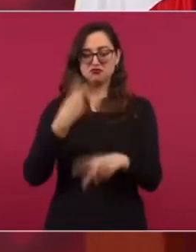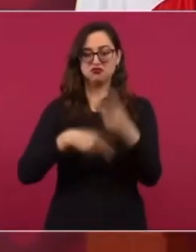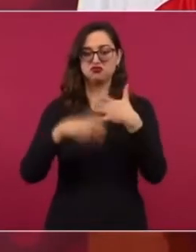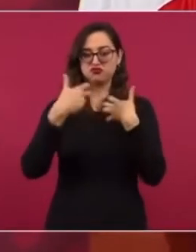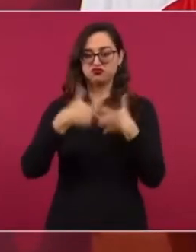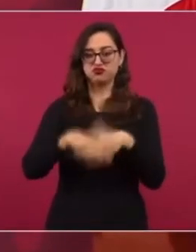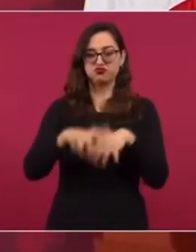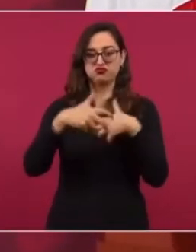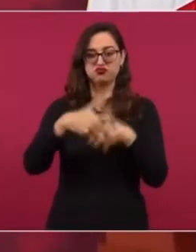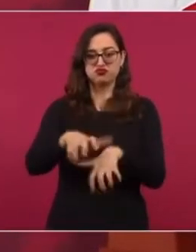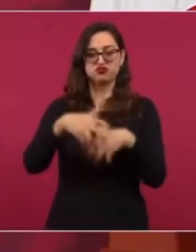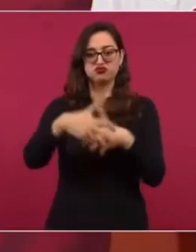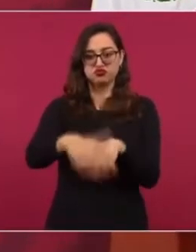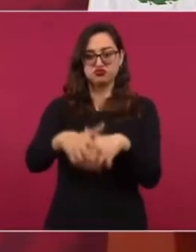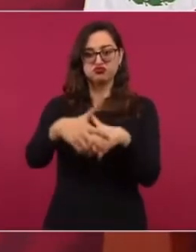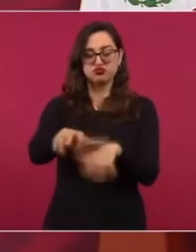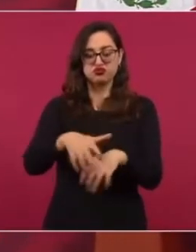limpiar los